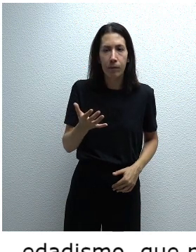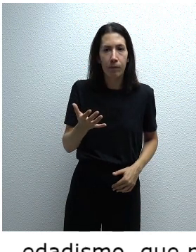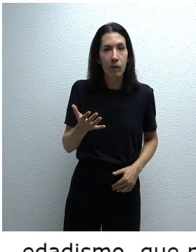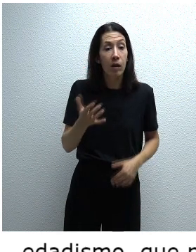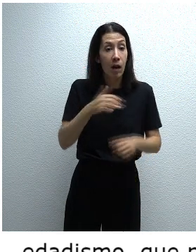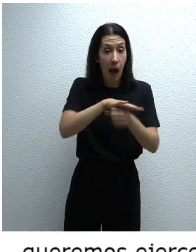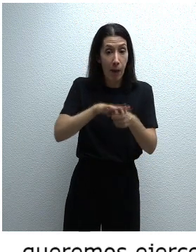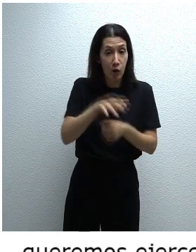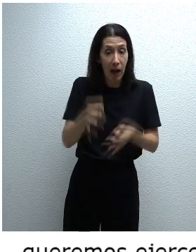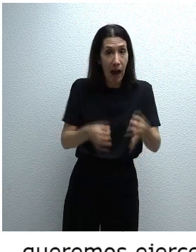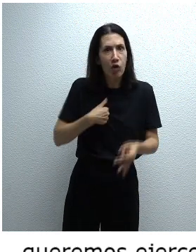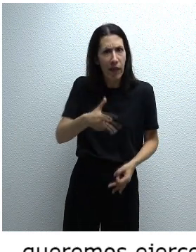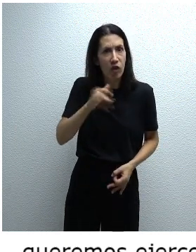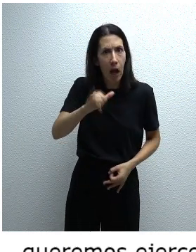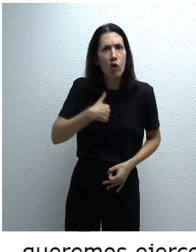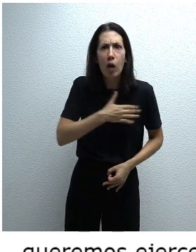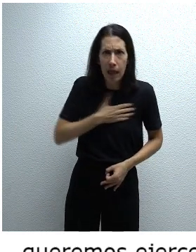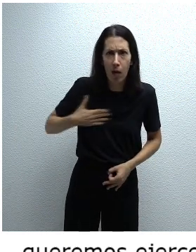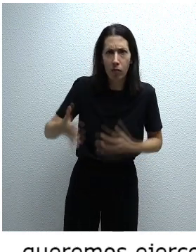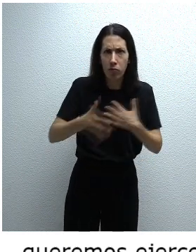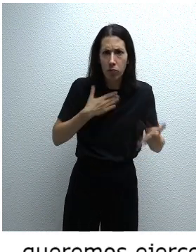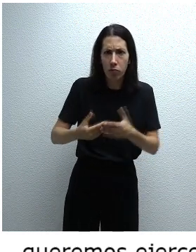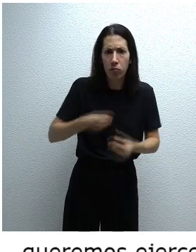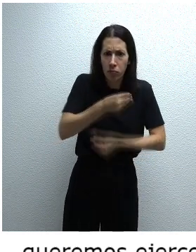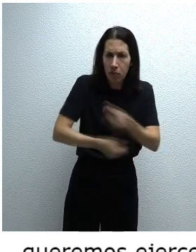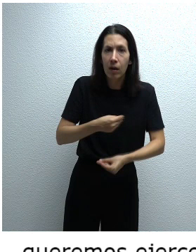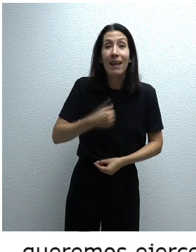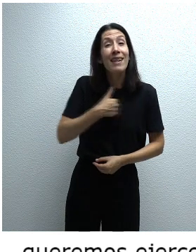en el campo legal, que queremos ejercer, que queremos que